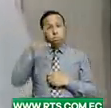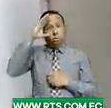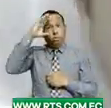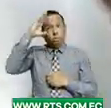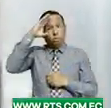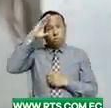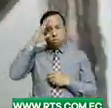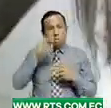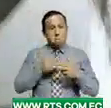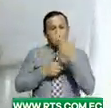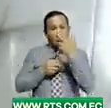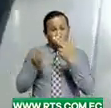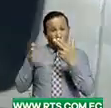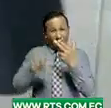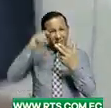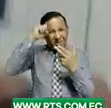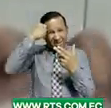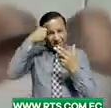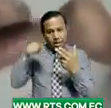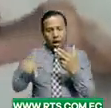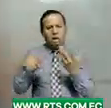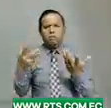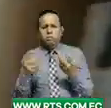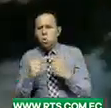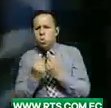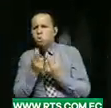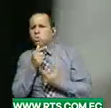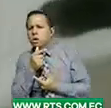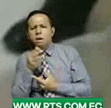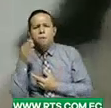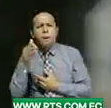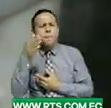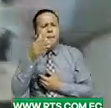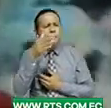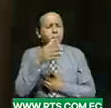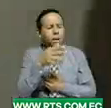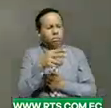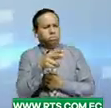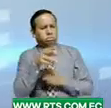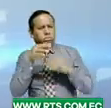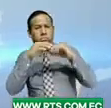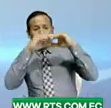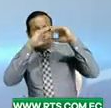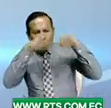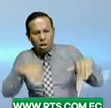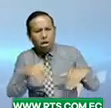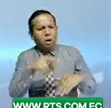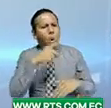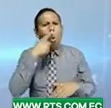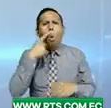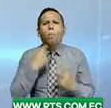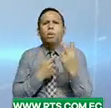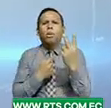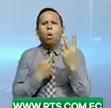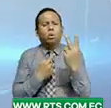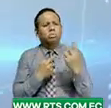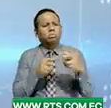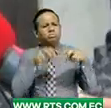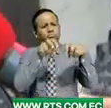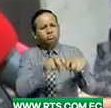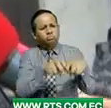semana pasada. Pero en los allanamientos hallaron a dos hombres, atados de pies y manos. Estas